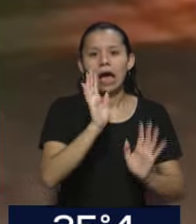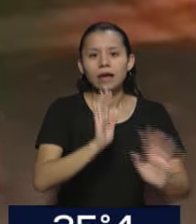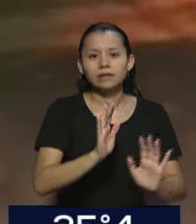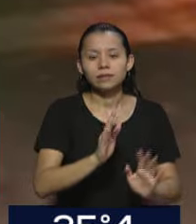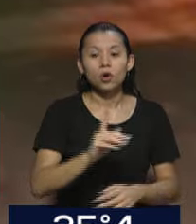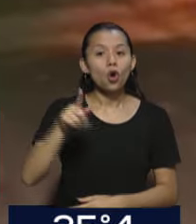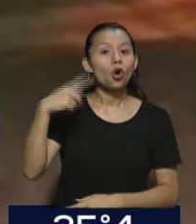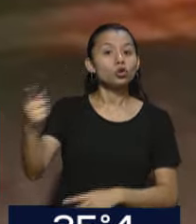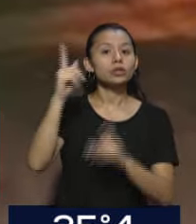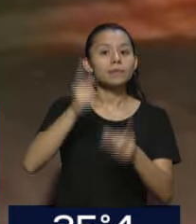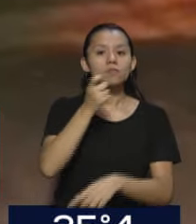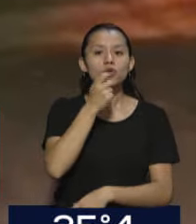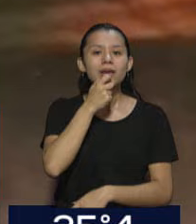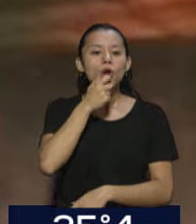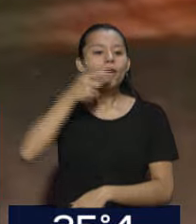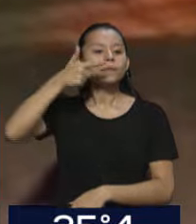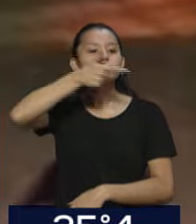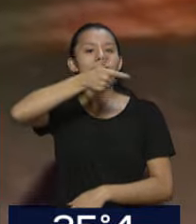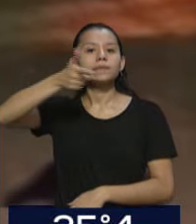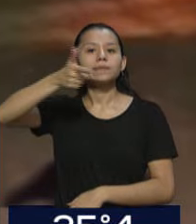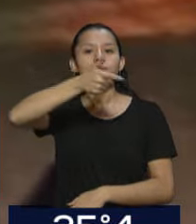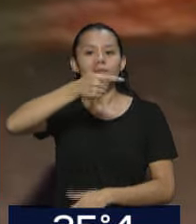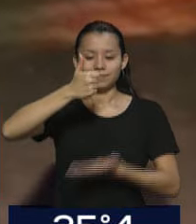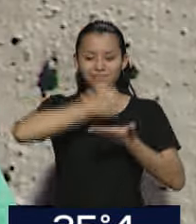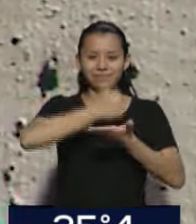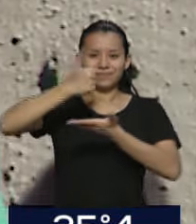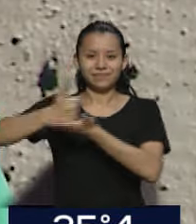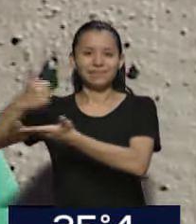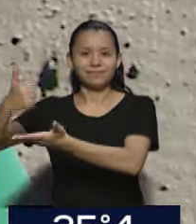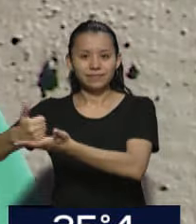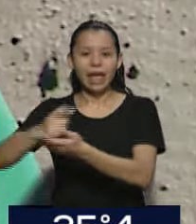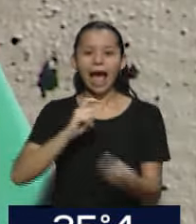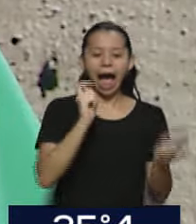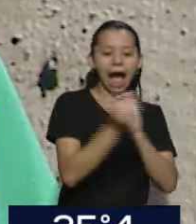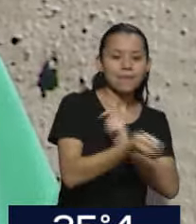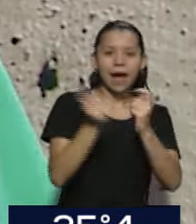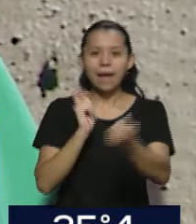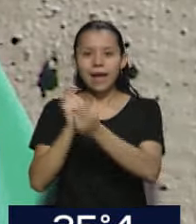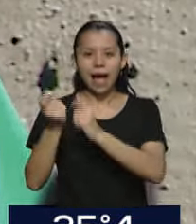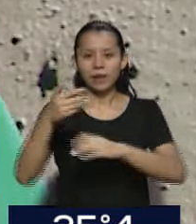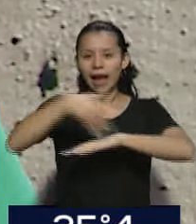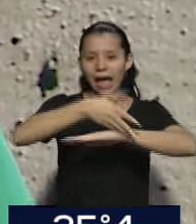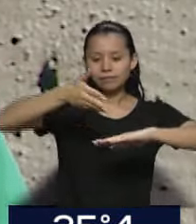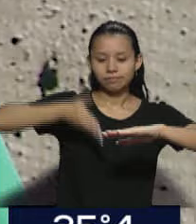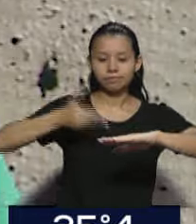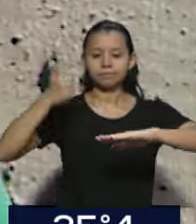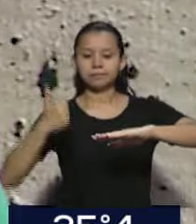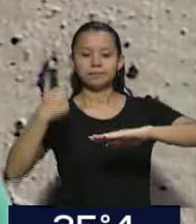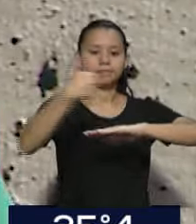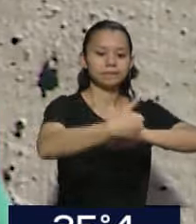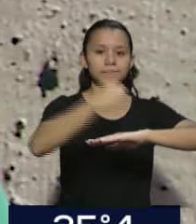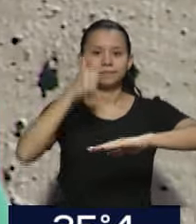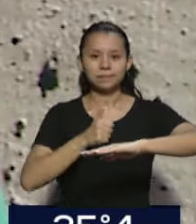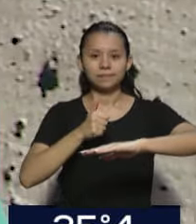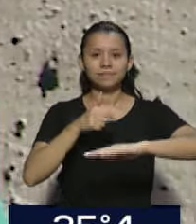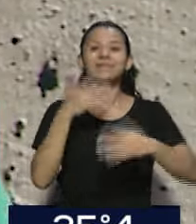el uso de los radares en puestos dinámicos, en puestos que vayan cambiando de un momento a otro, y que entonces el